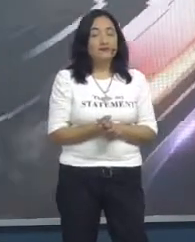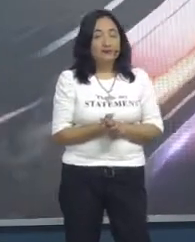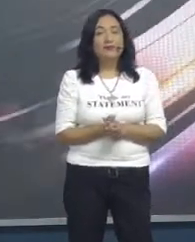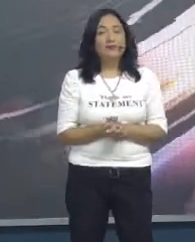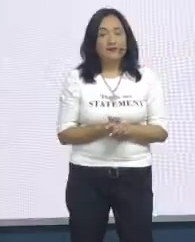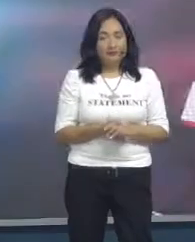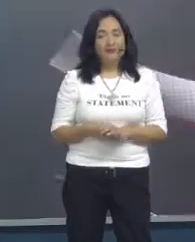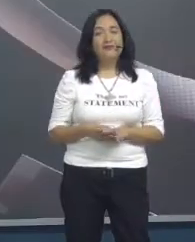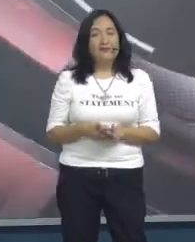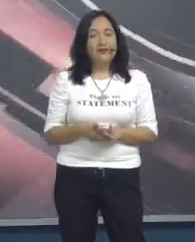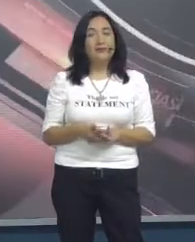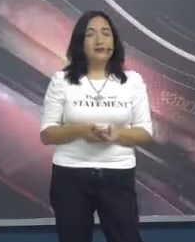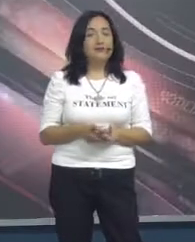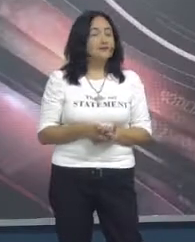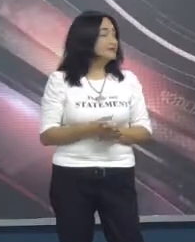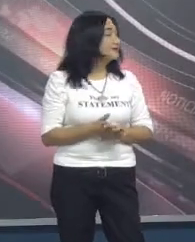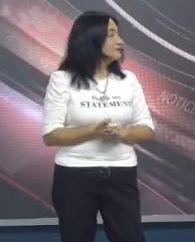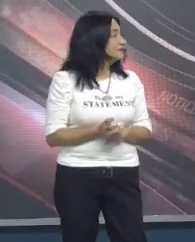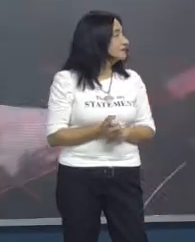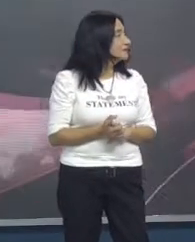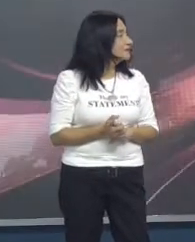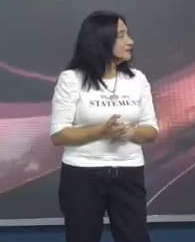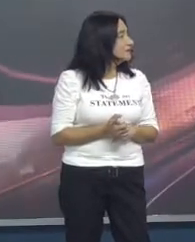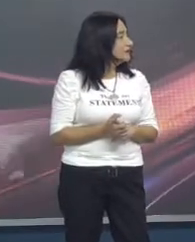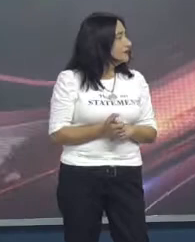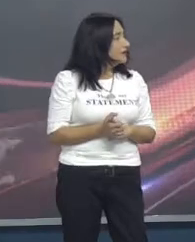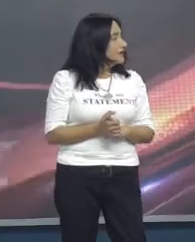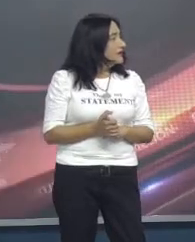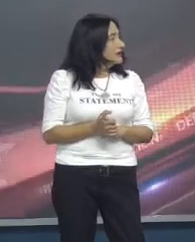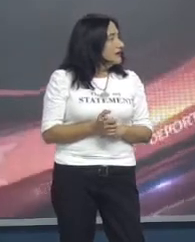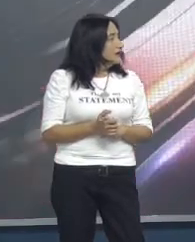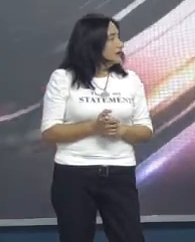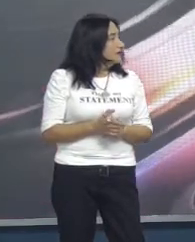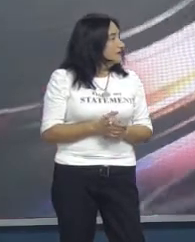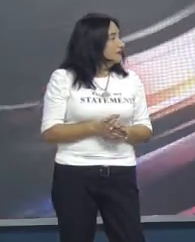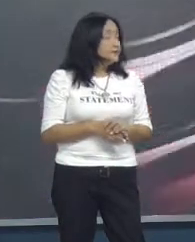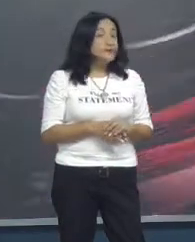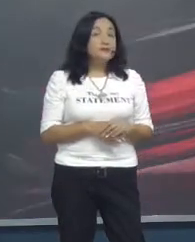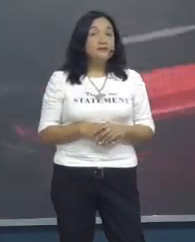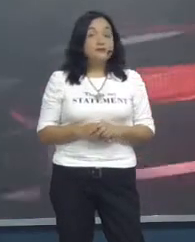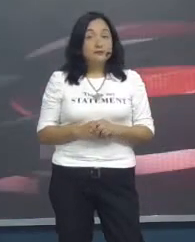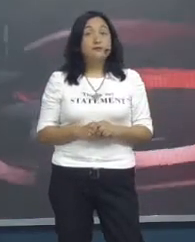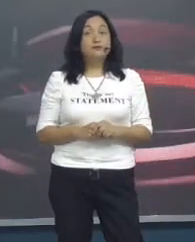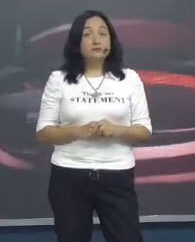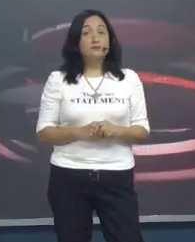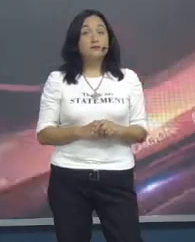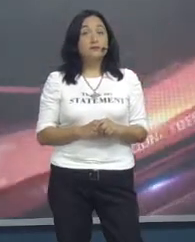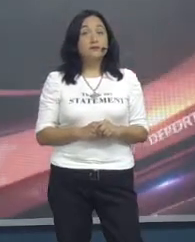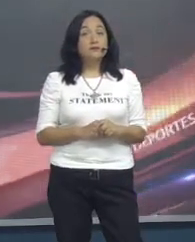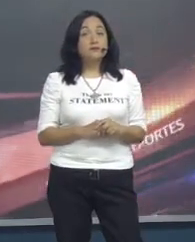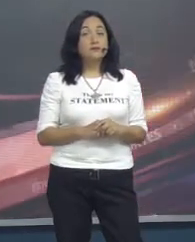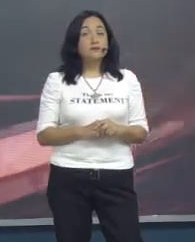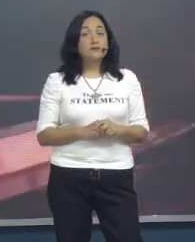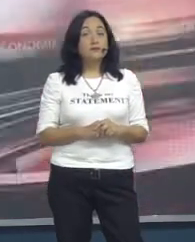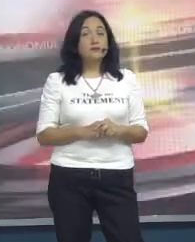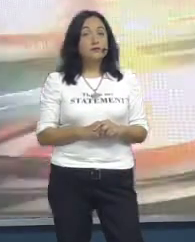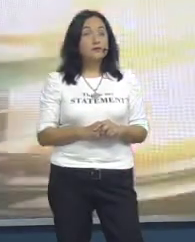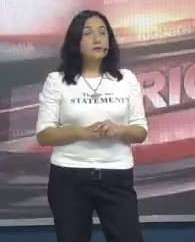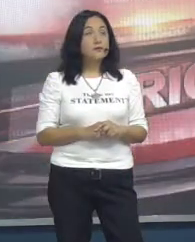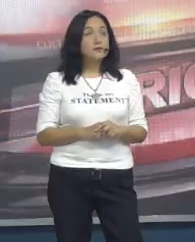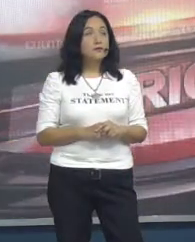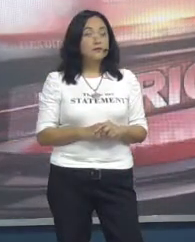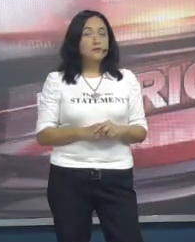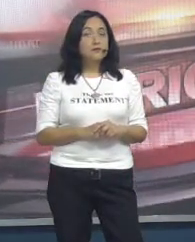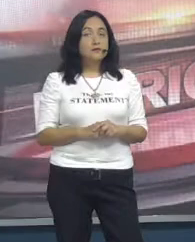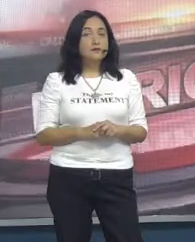Uh-huh. Claro. Bien, Marcelo, ¿cómo se encuentra el estado del pago de la cuota de la vivienda? ¿Ha crecido,